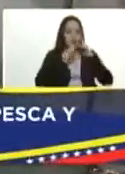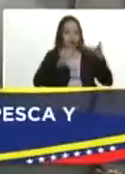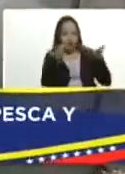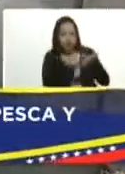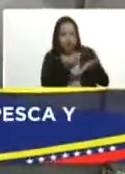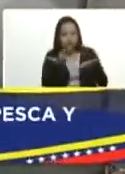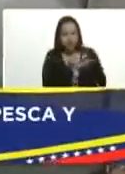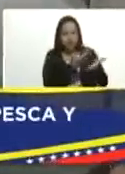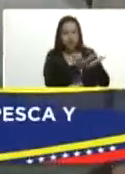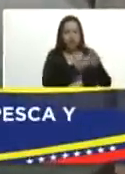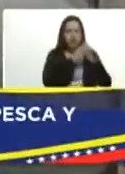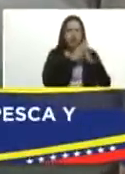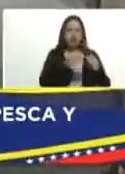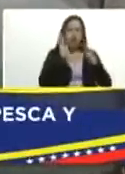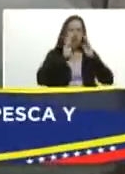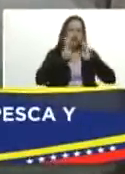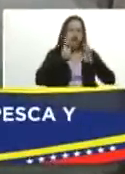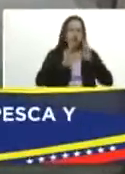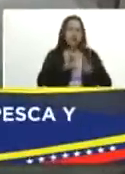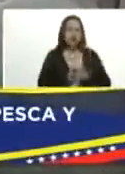tipo de residuos.